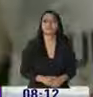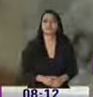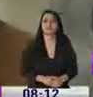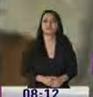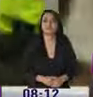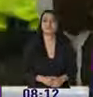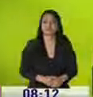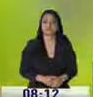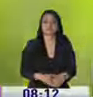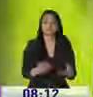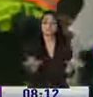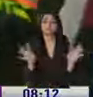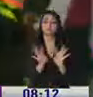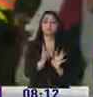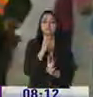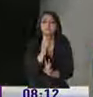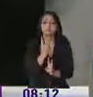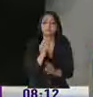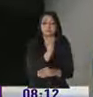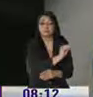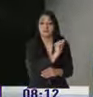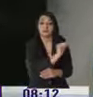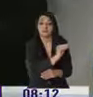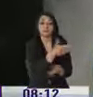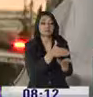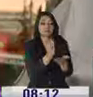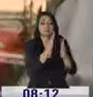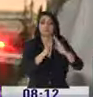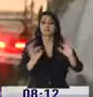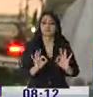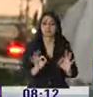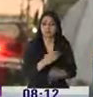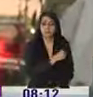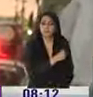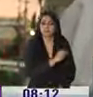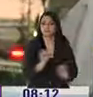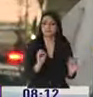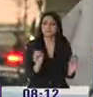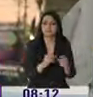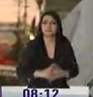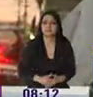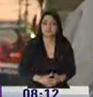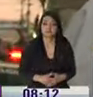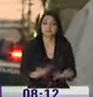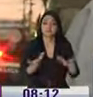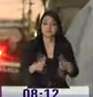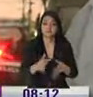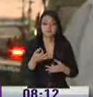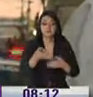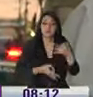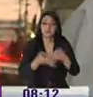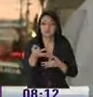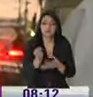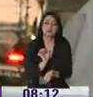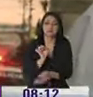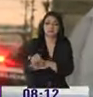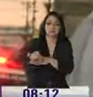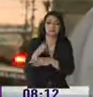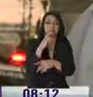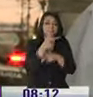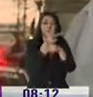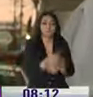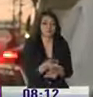Ellos aseguran que no han sido notificados de su desalojo. Luego de que la justicia nos dio la espalda en el amparo de protección,